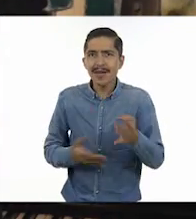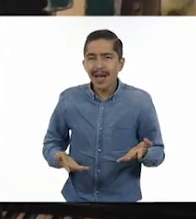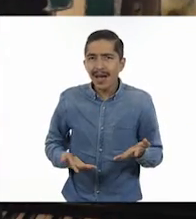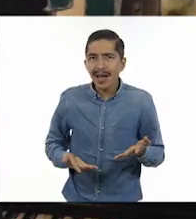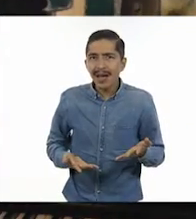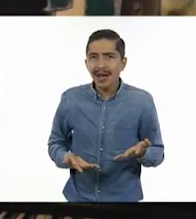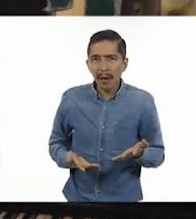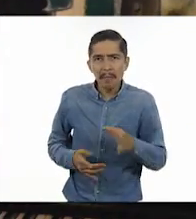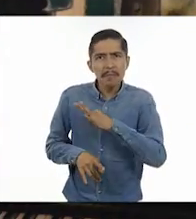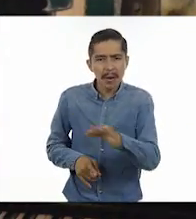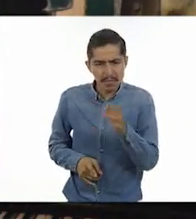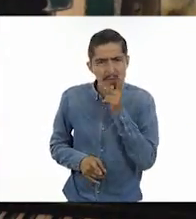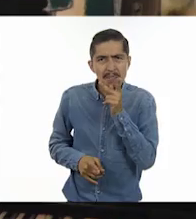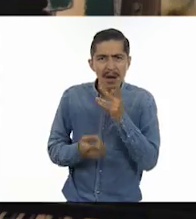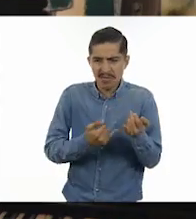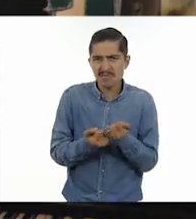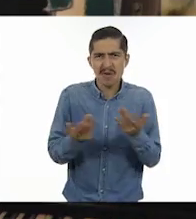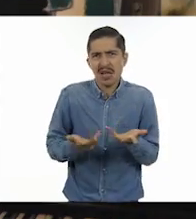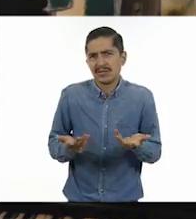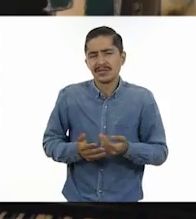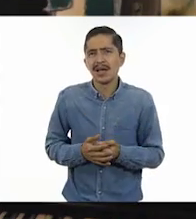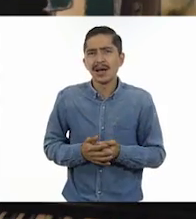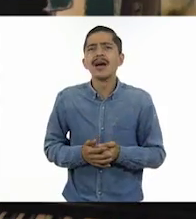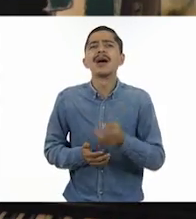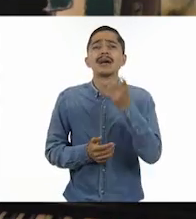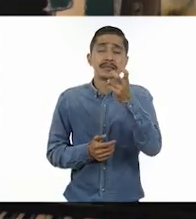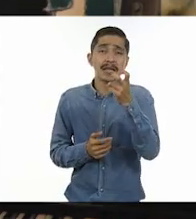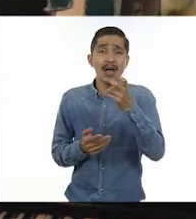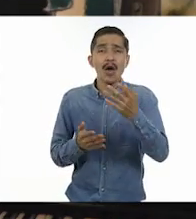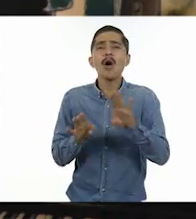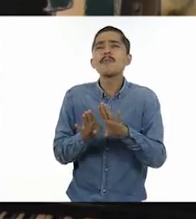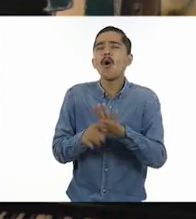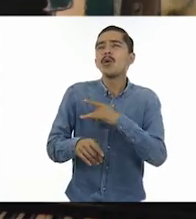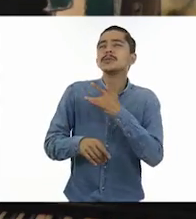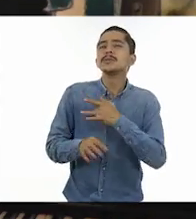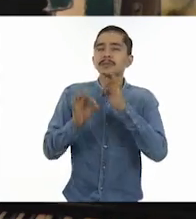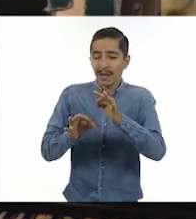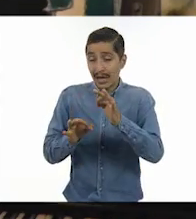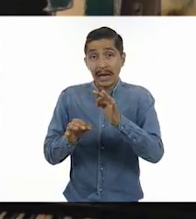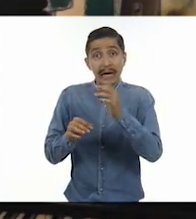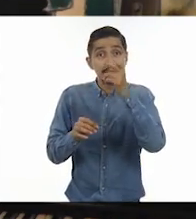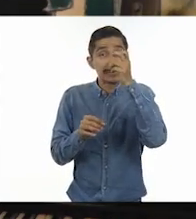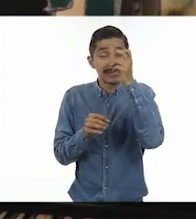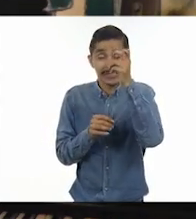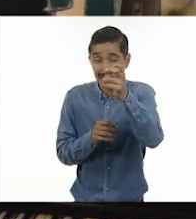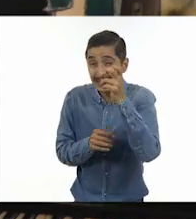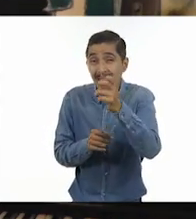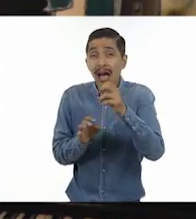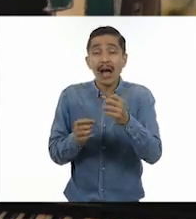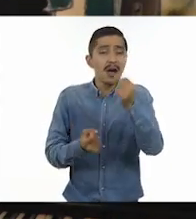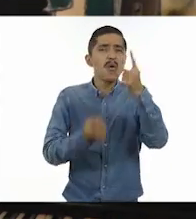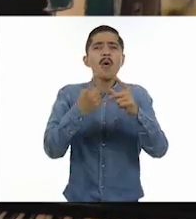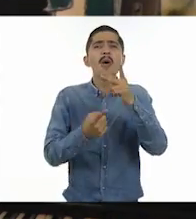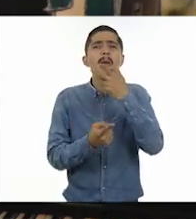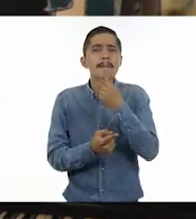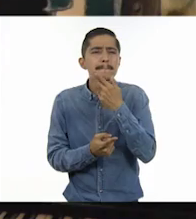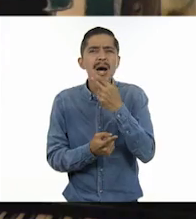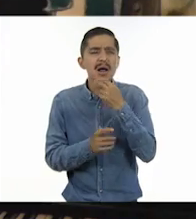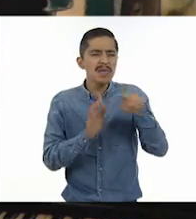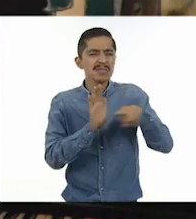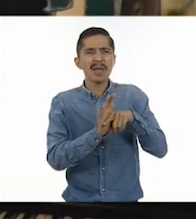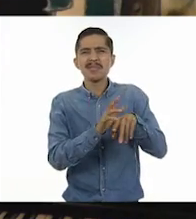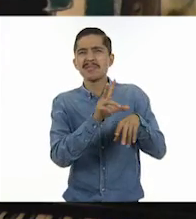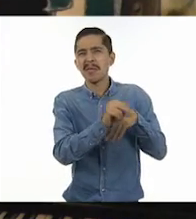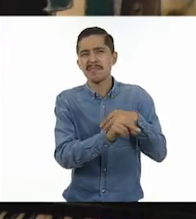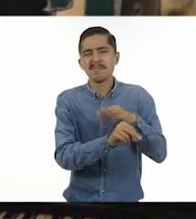hora de vestirnos? Un RN es todo ternura y fragilidad, justo las virtudes que se le han negado a los hombres en toda la